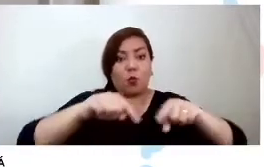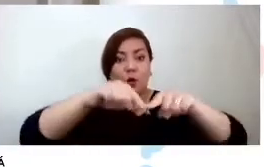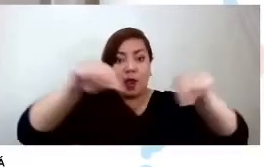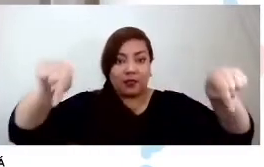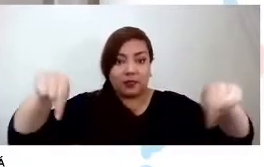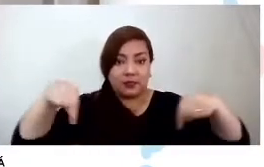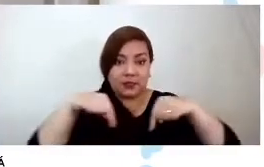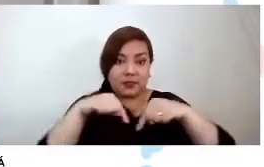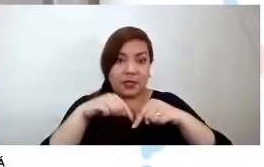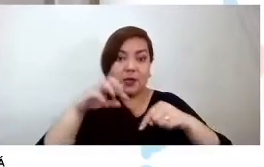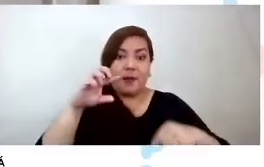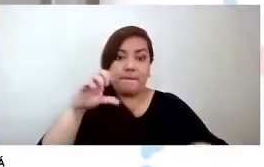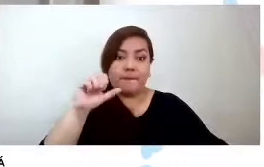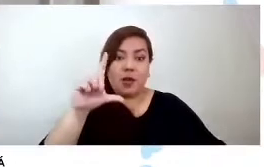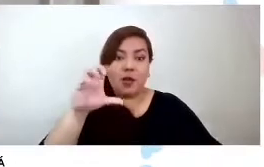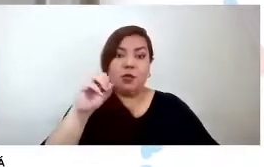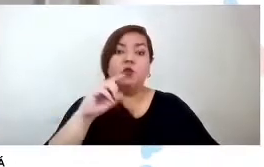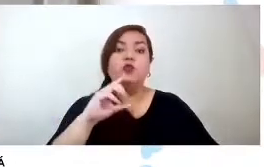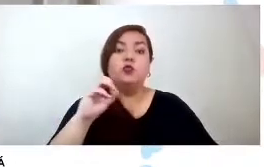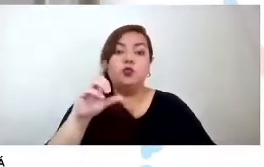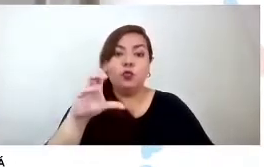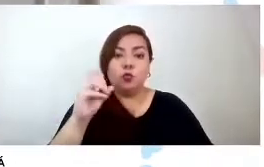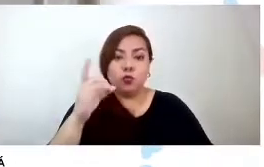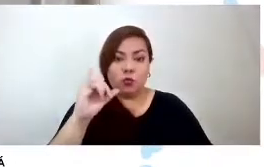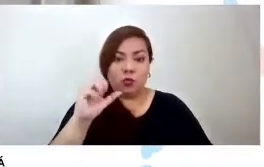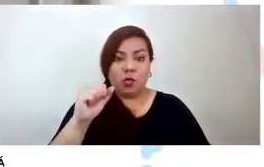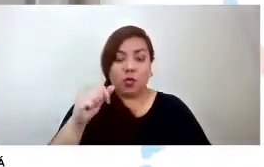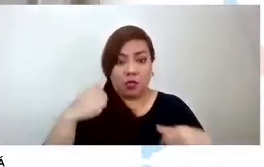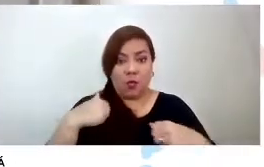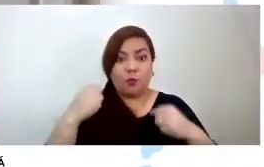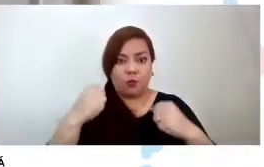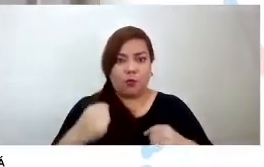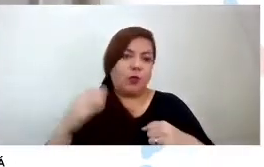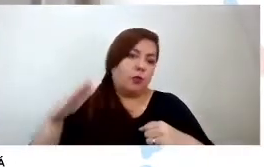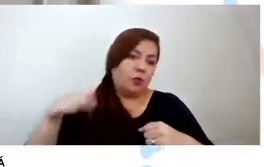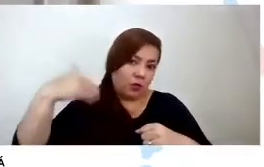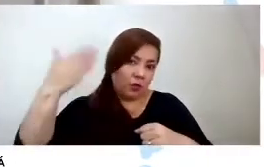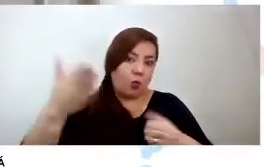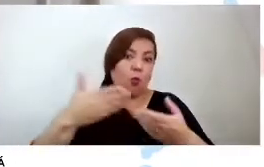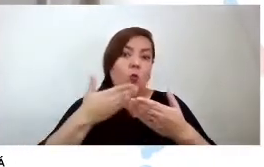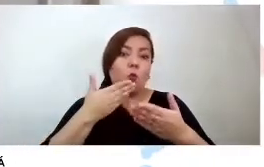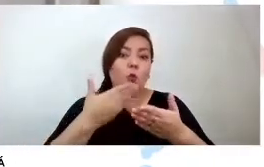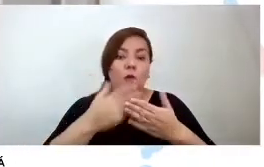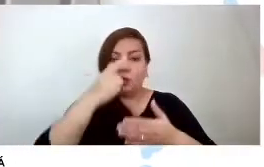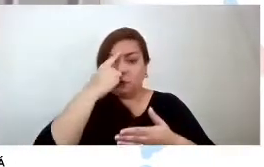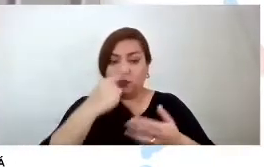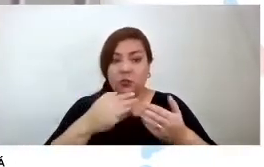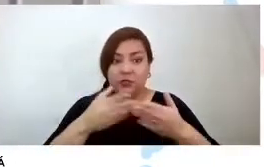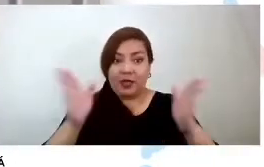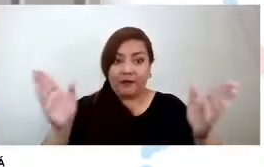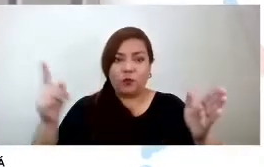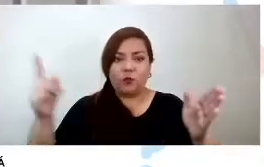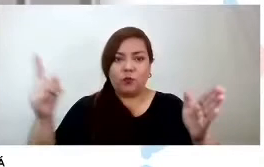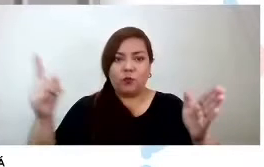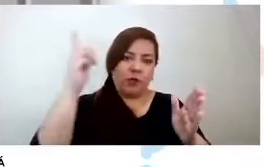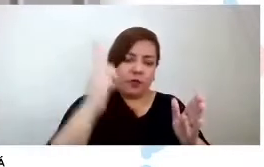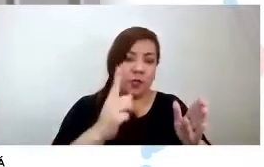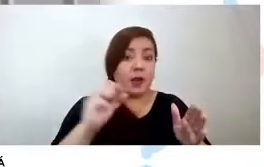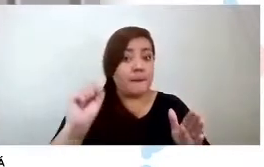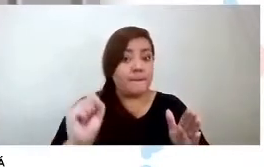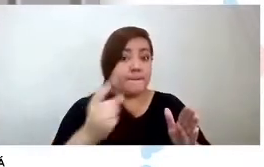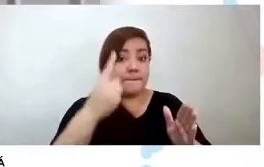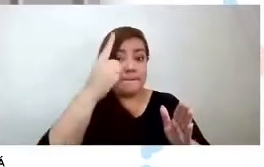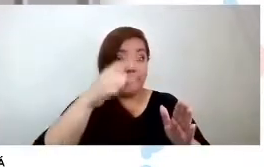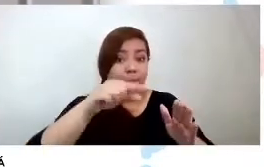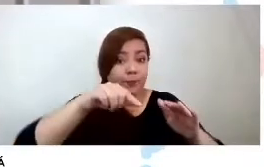ustedes pueden visitar cuando el museo esté ya abierto, en el primer piso a mano